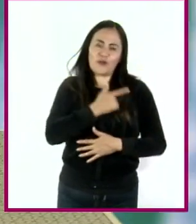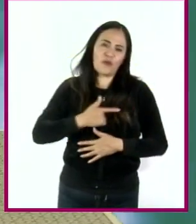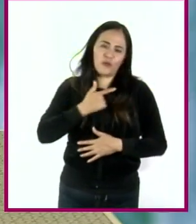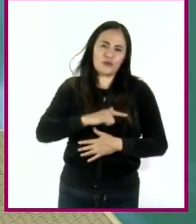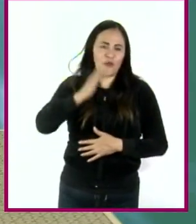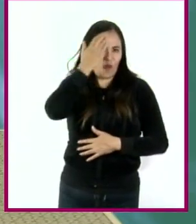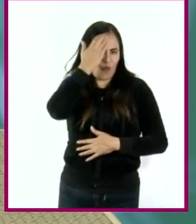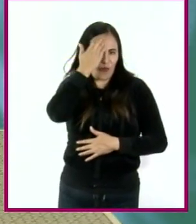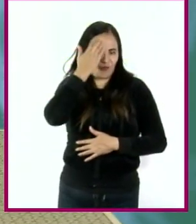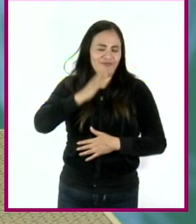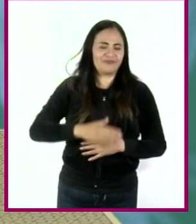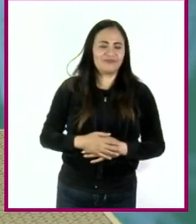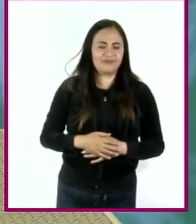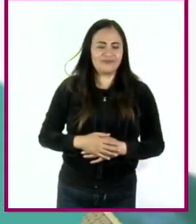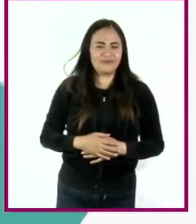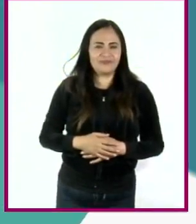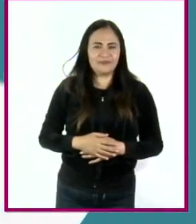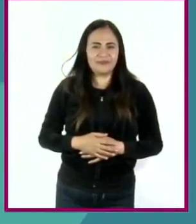conocerlos.